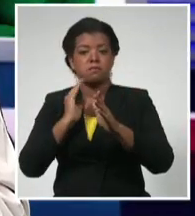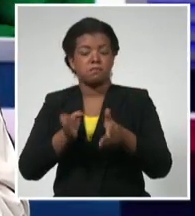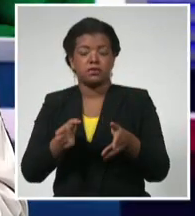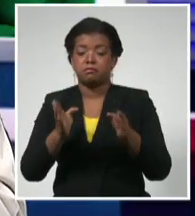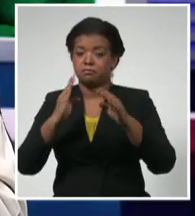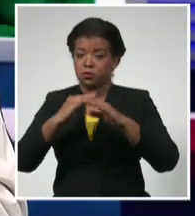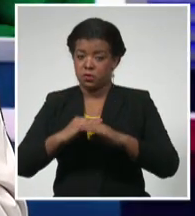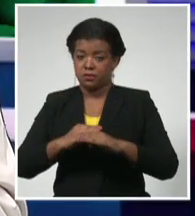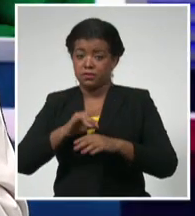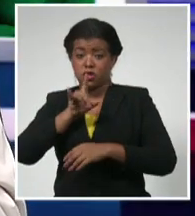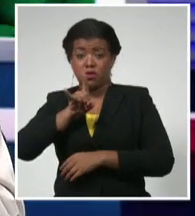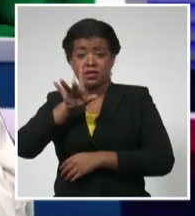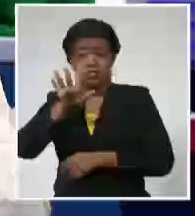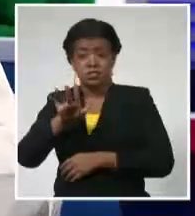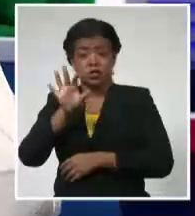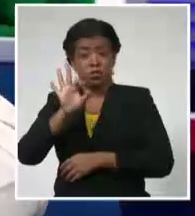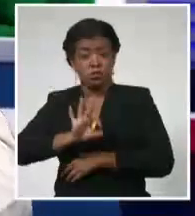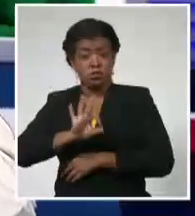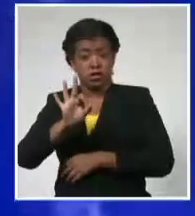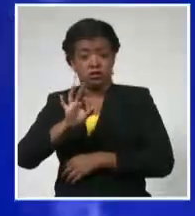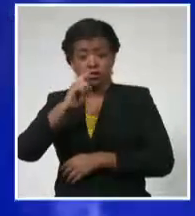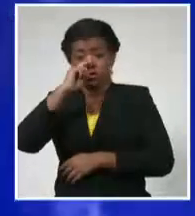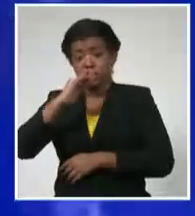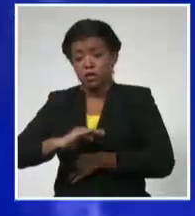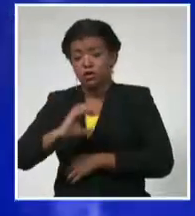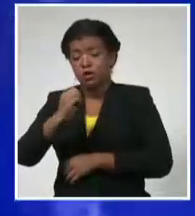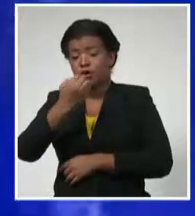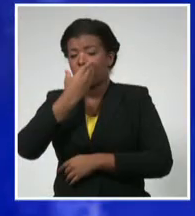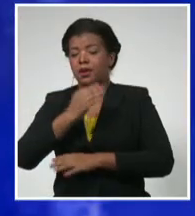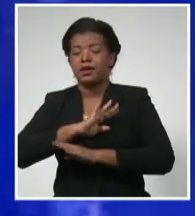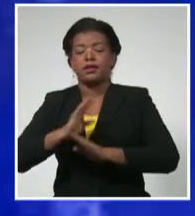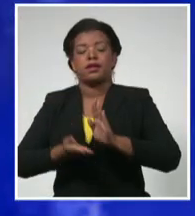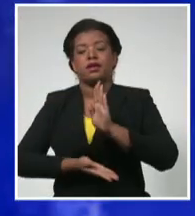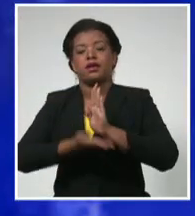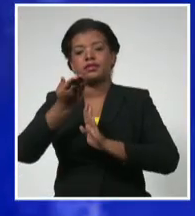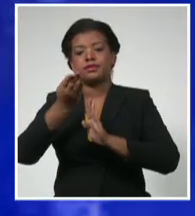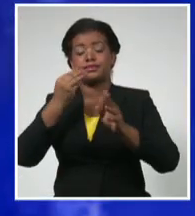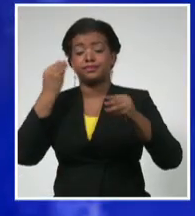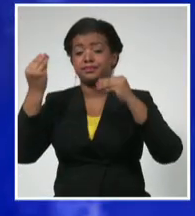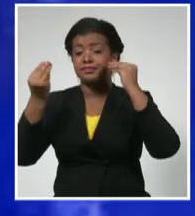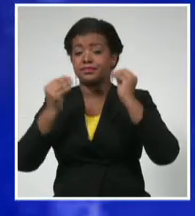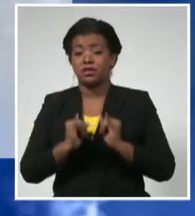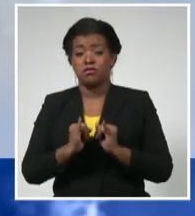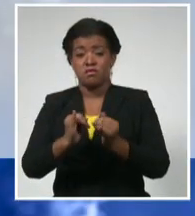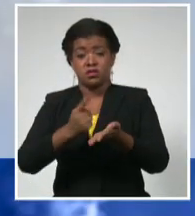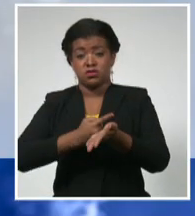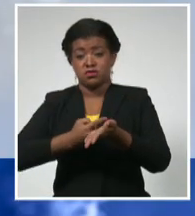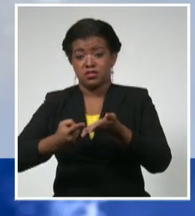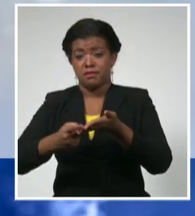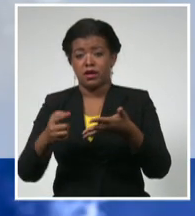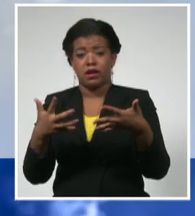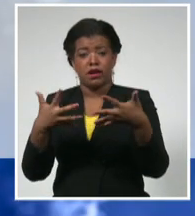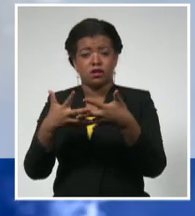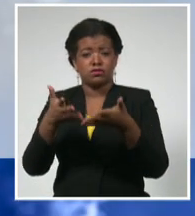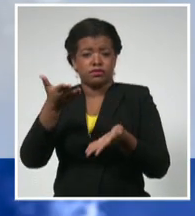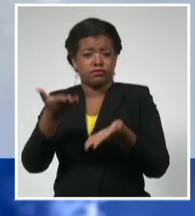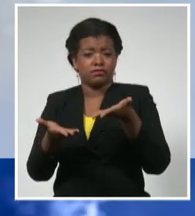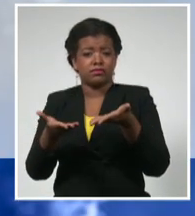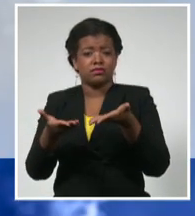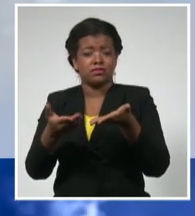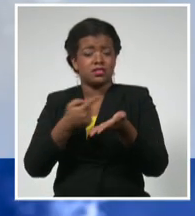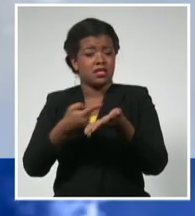que el 95% esté de alta. En un análisis del comportamiento de la semana en relación con la anterior, el director